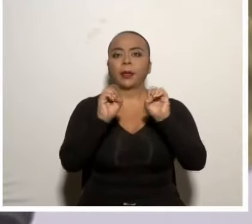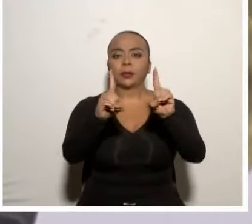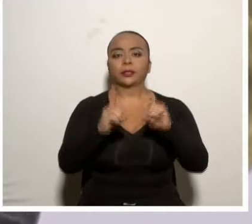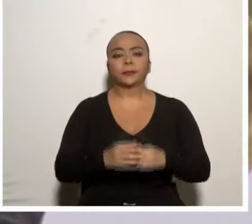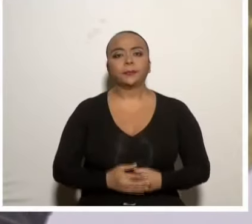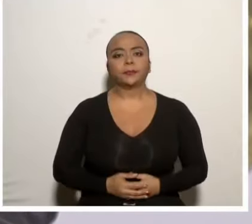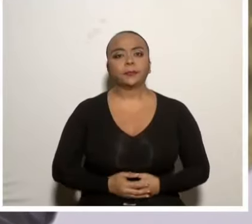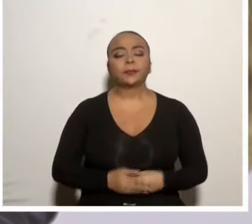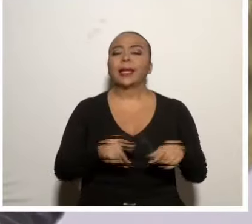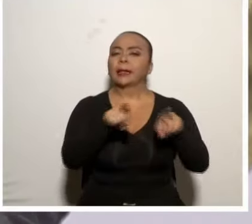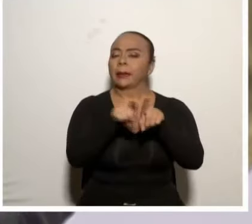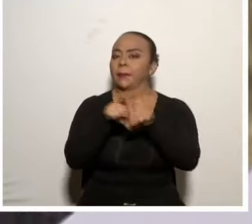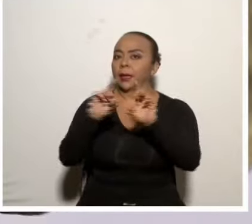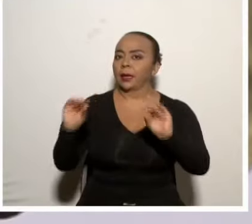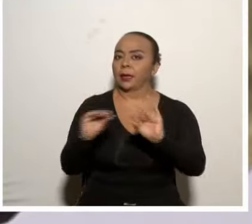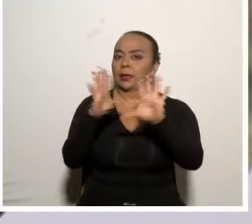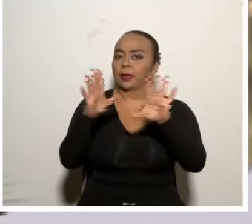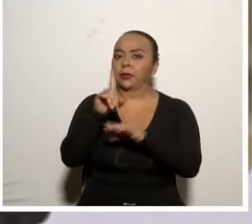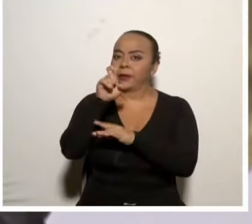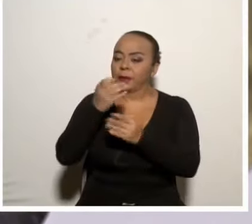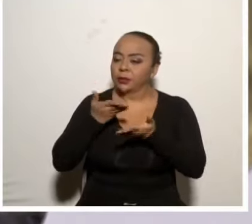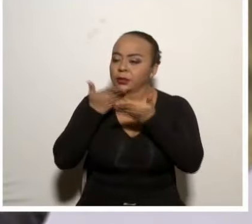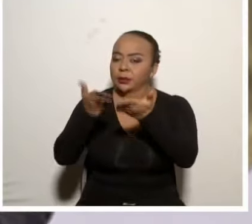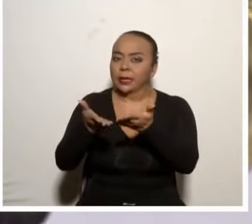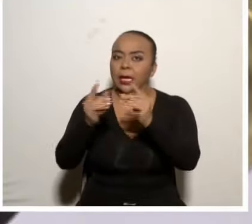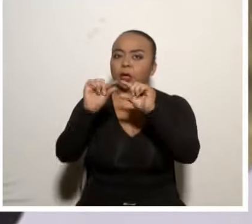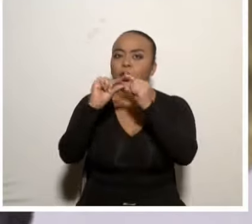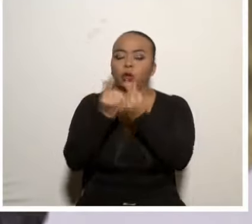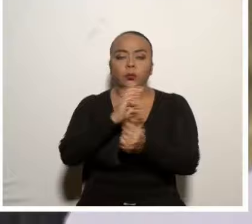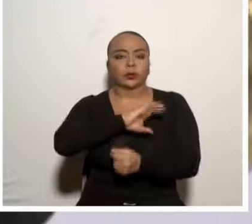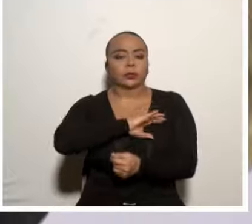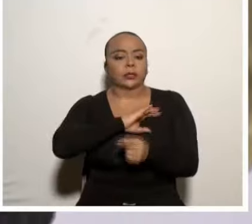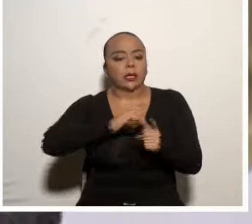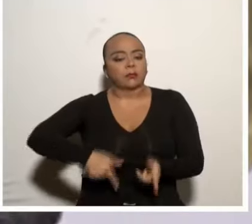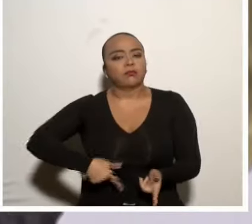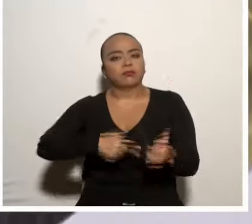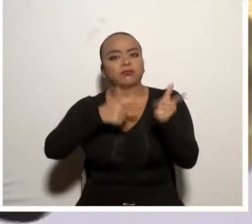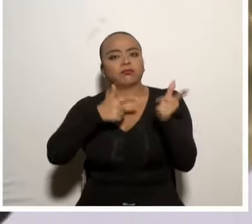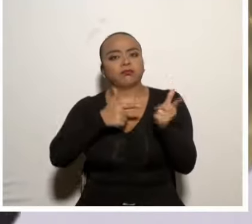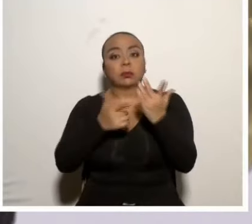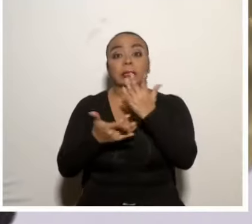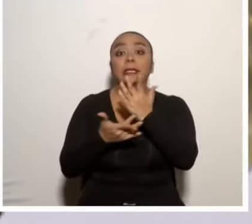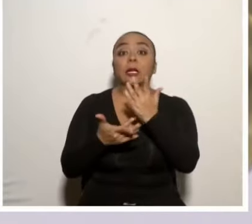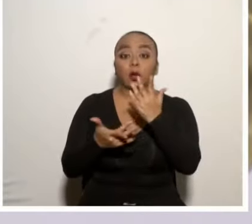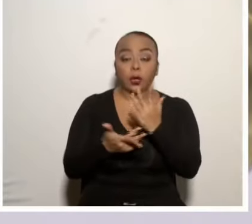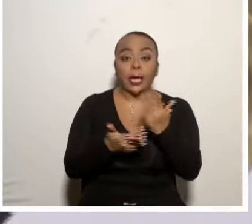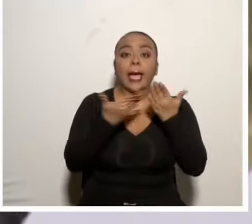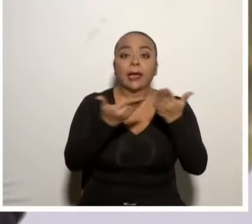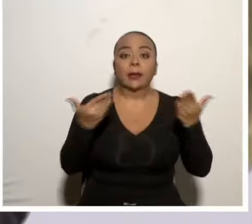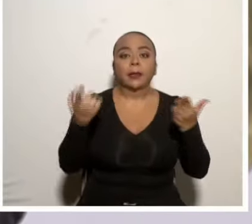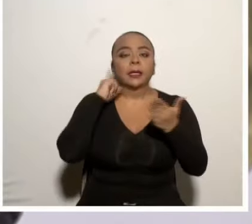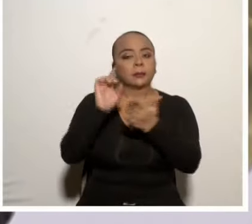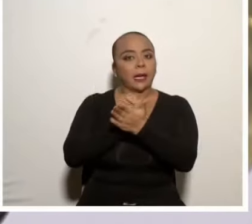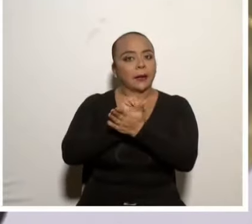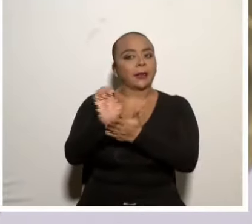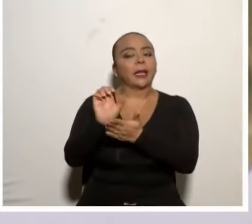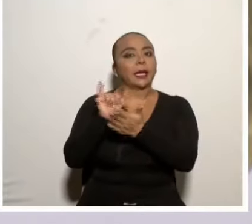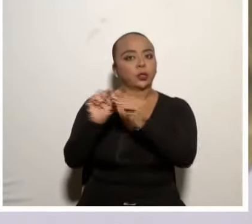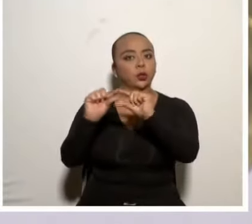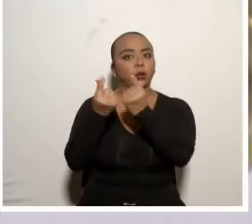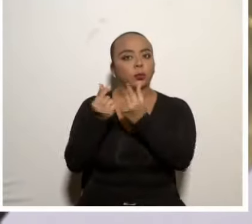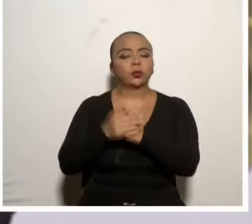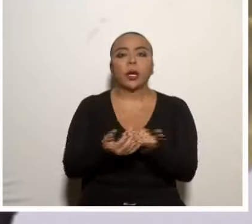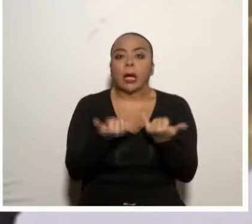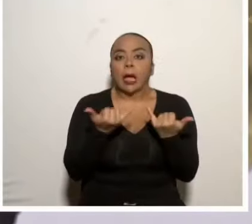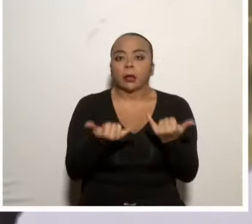educación. También, por supuesto, hay que dotar a los cuerpos policiales de armas, de tecnología, de herramientas para combatir la delincuencia. Hoy por